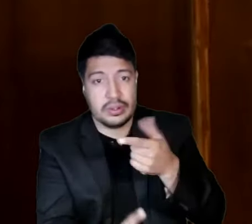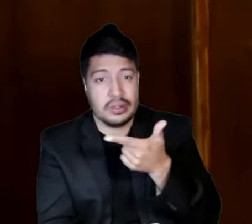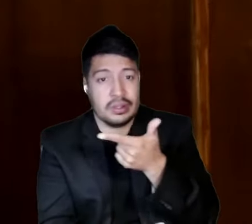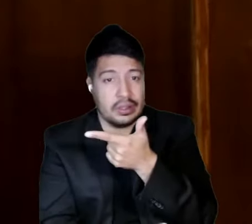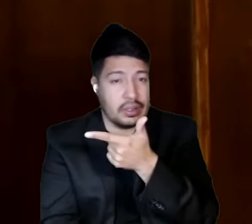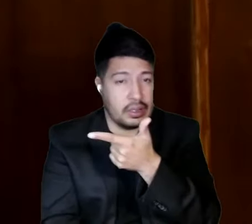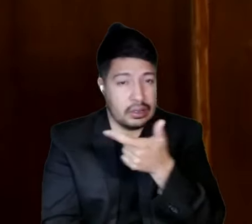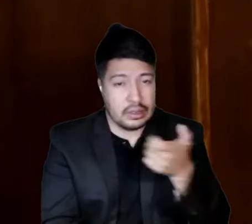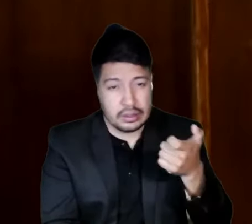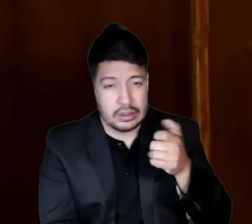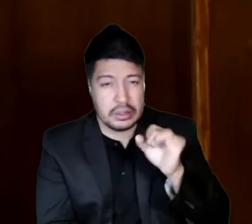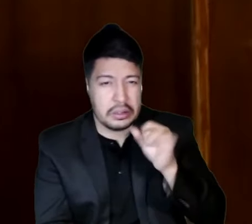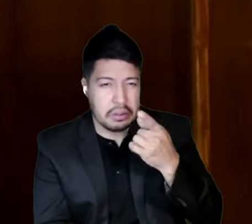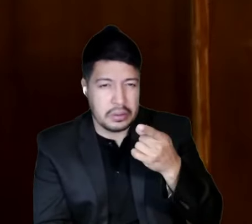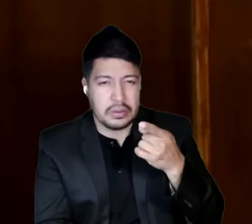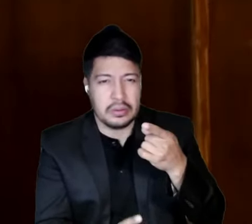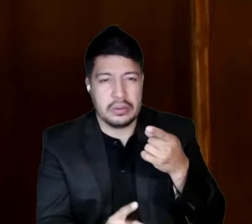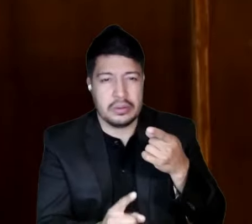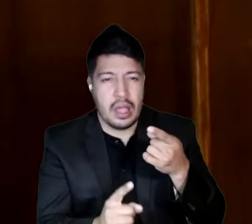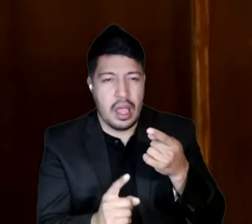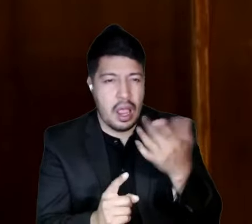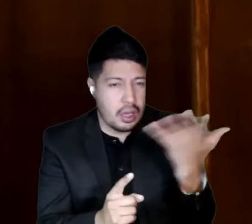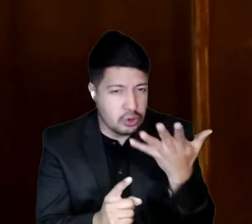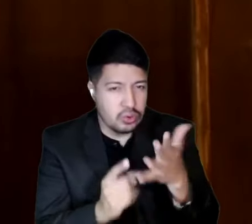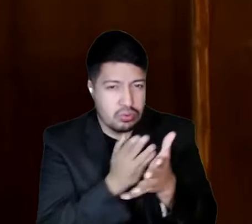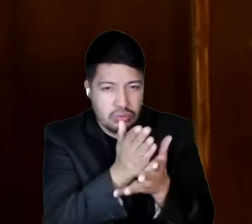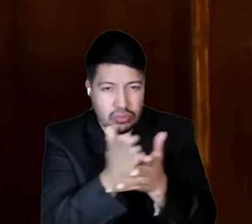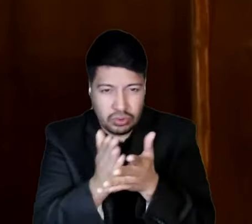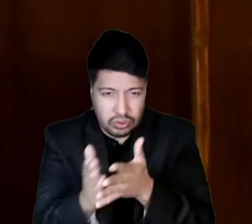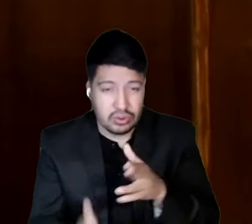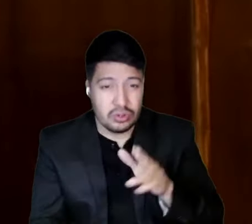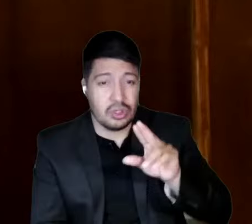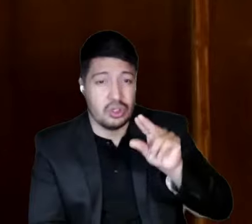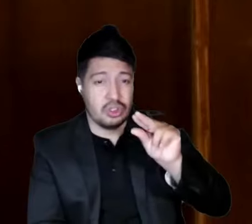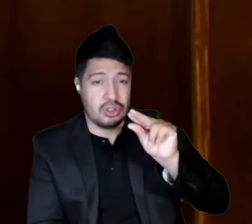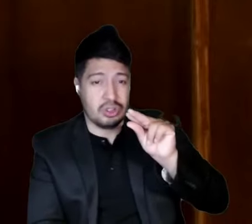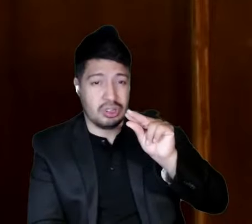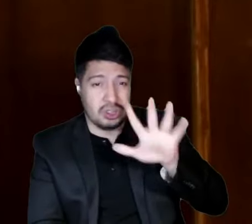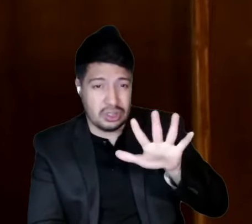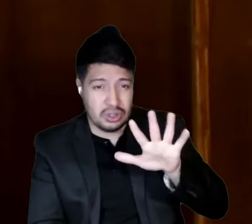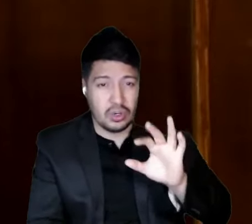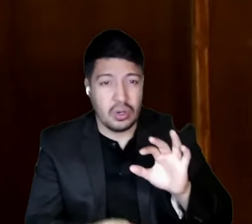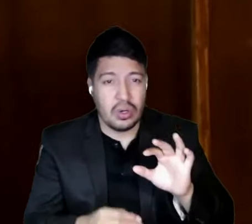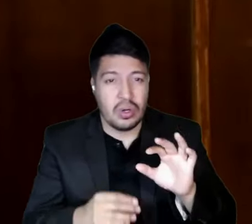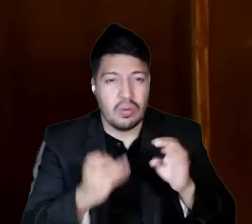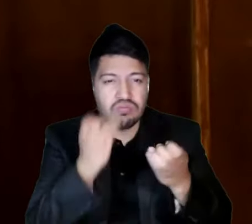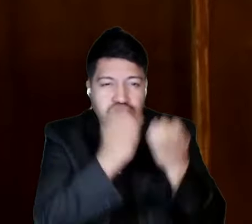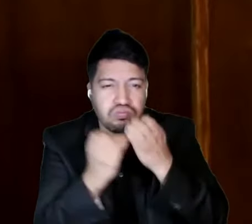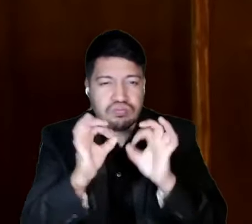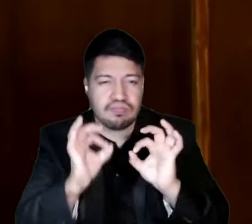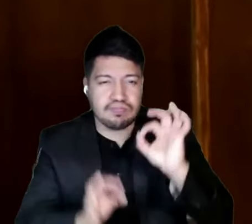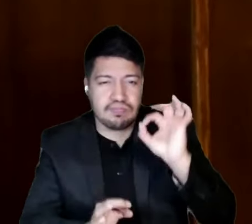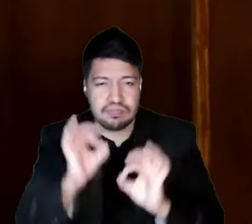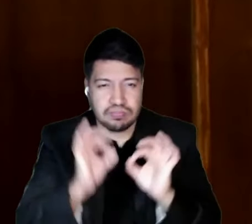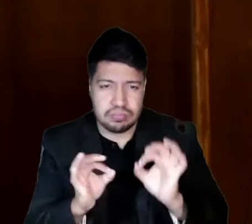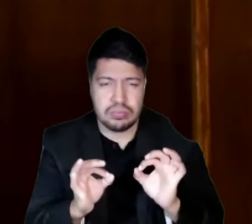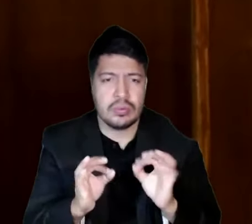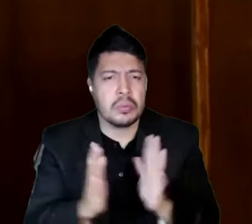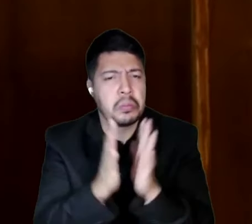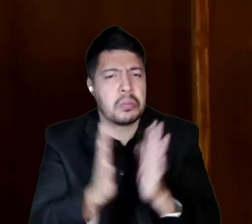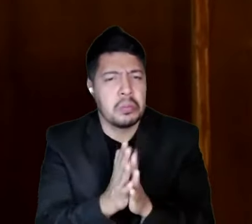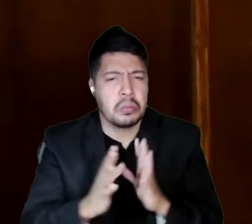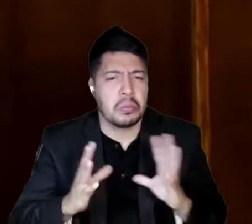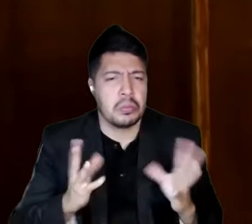61 proyectos prioritarios y 85 indicadores se contó con la participación de las personas de la tercera edad de jóvenes de